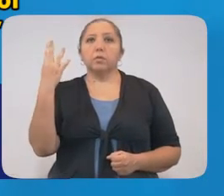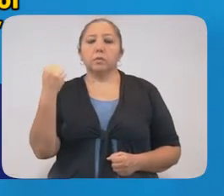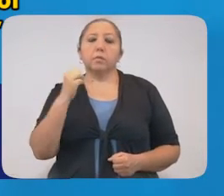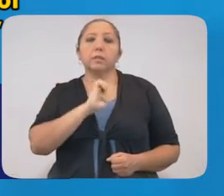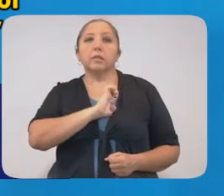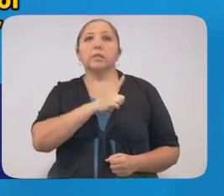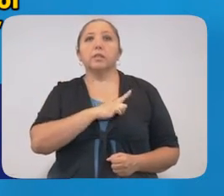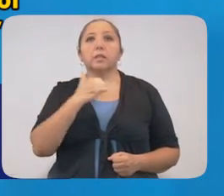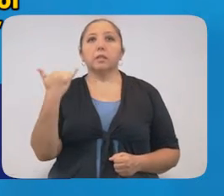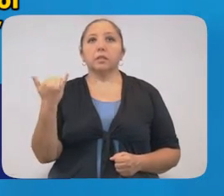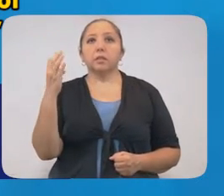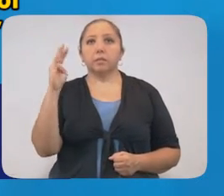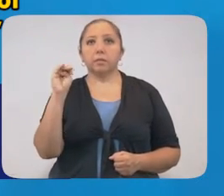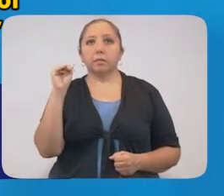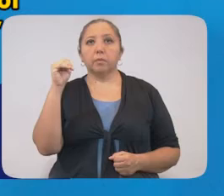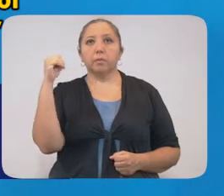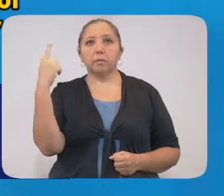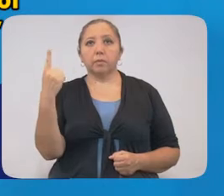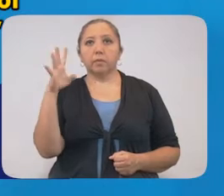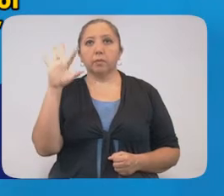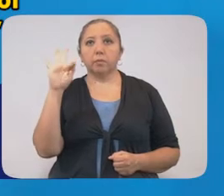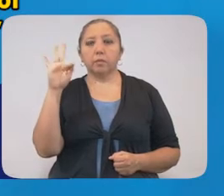9992008489 en español y